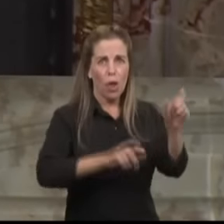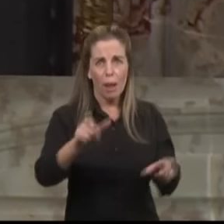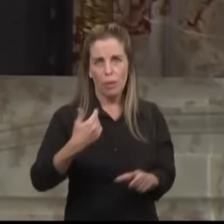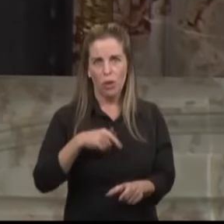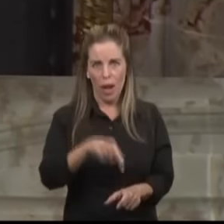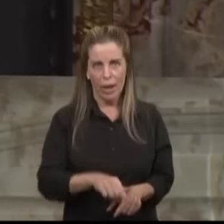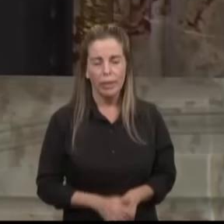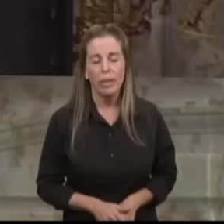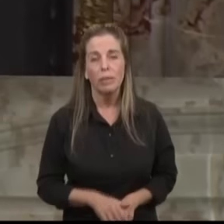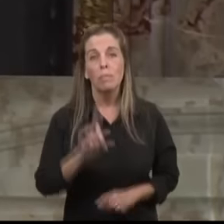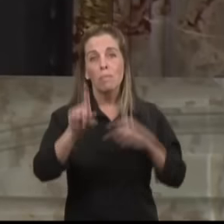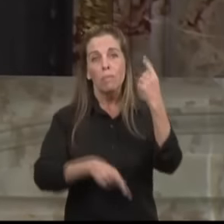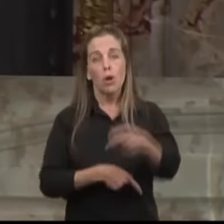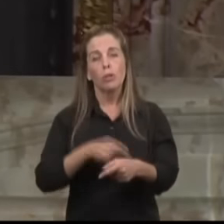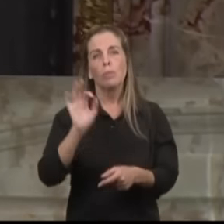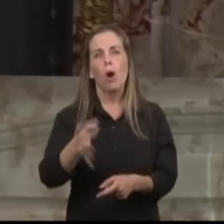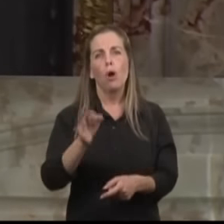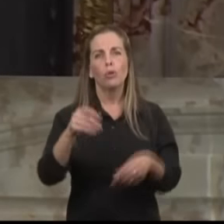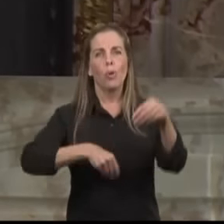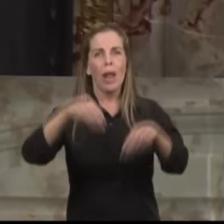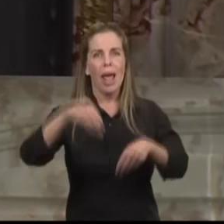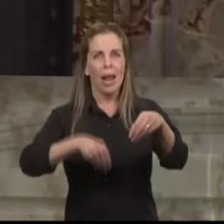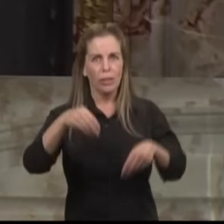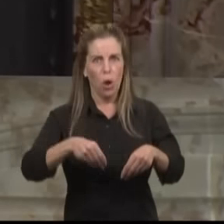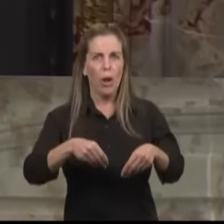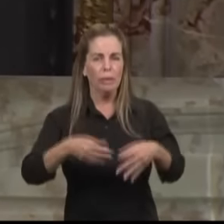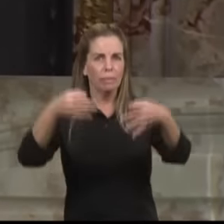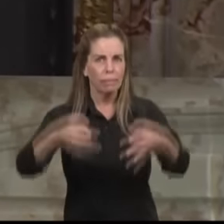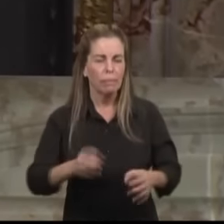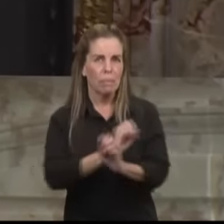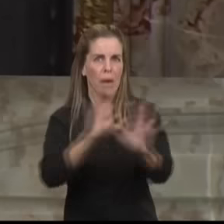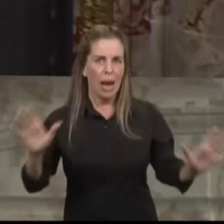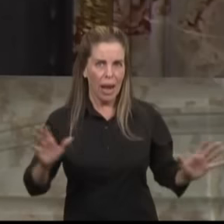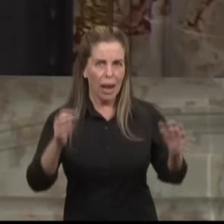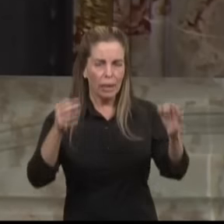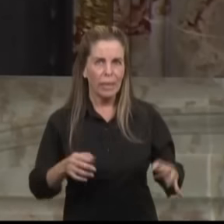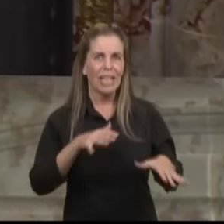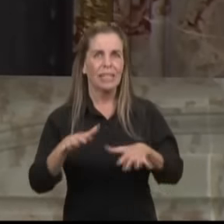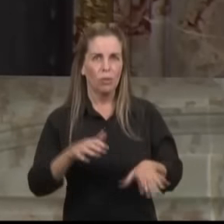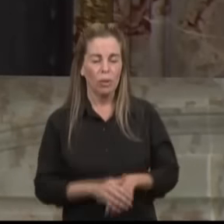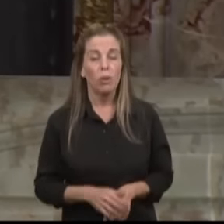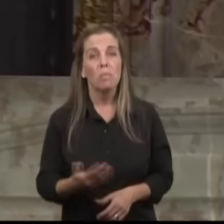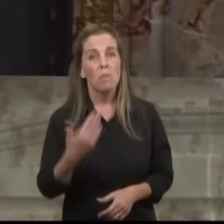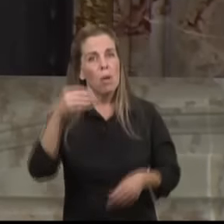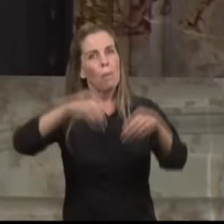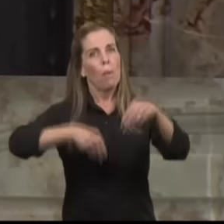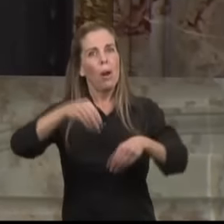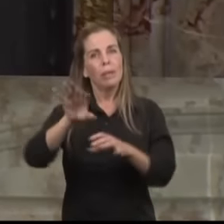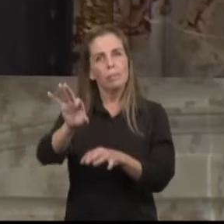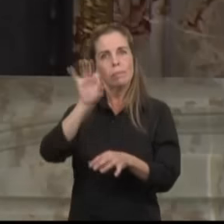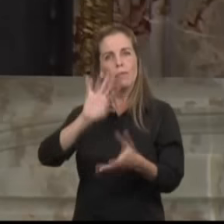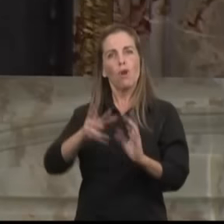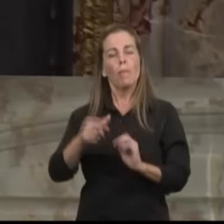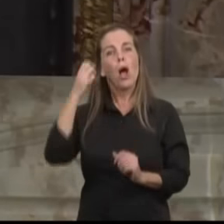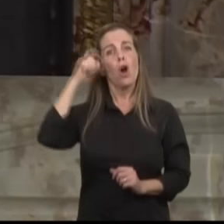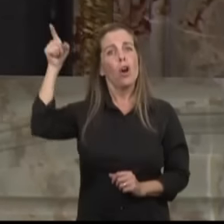argentinos, las próximas elecciones de octubre van a dirimir esta paradoja de una vez por todas y se podrá elegir un nuevo Congreso que nos